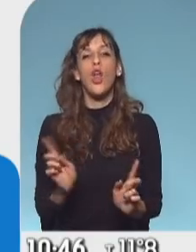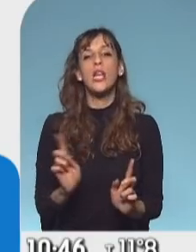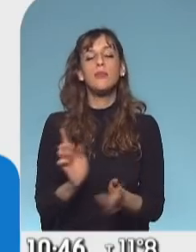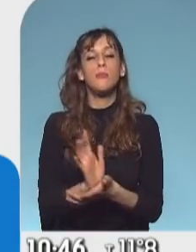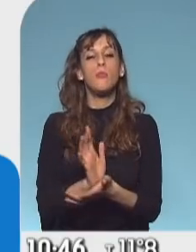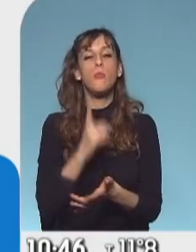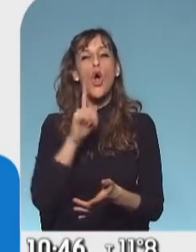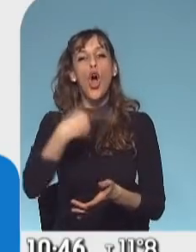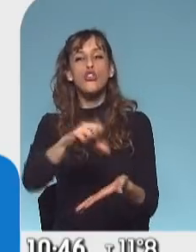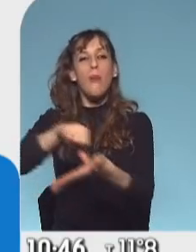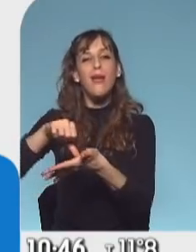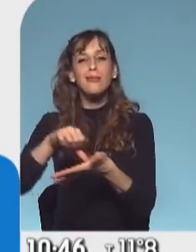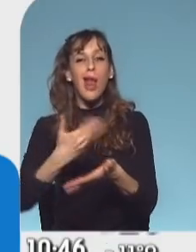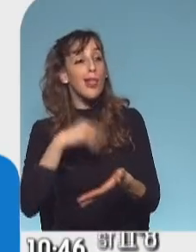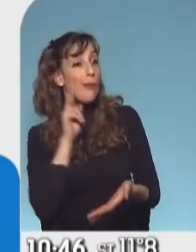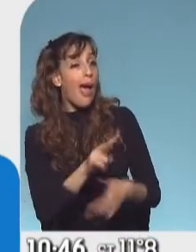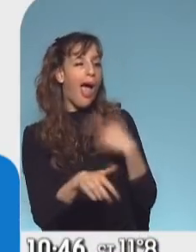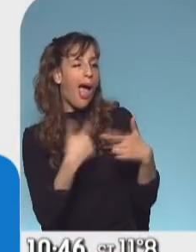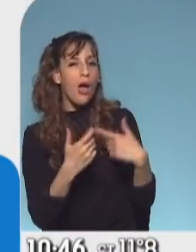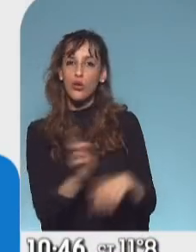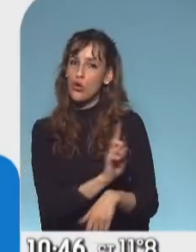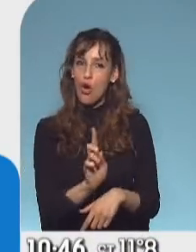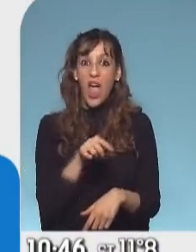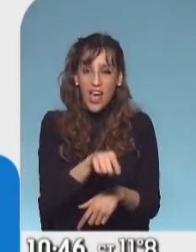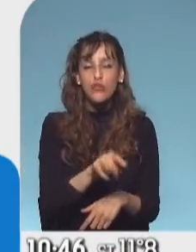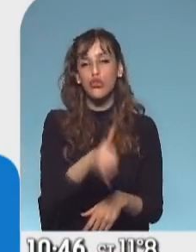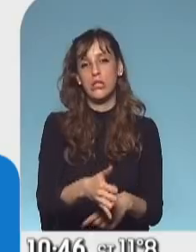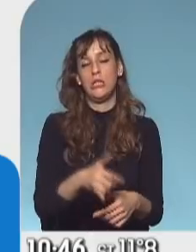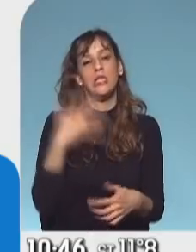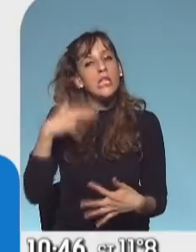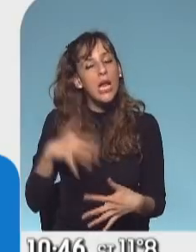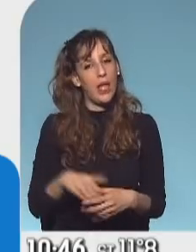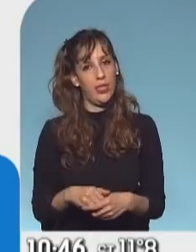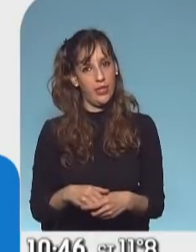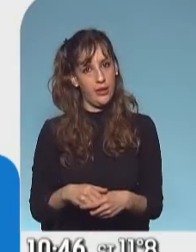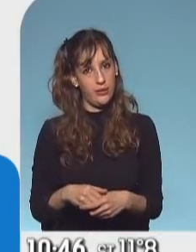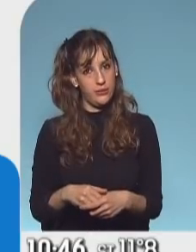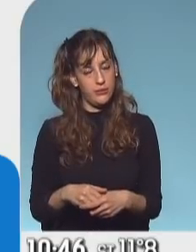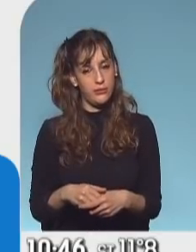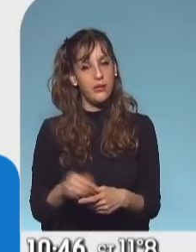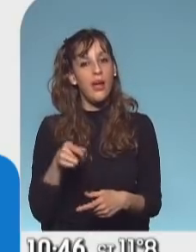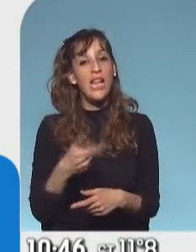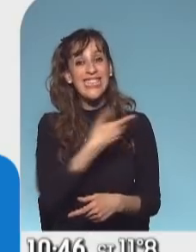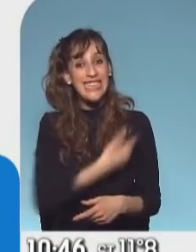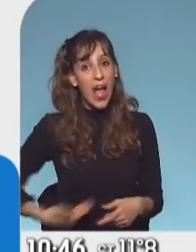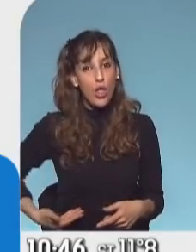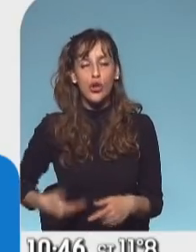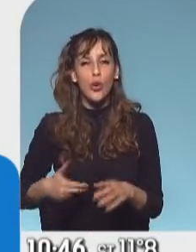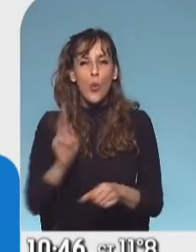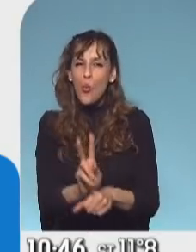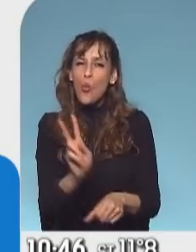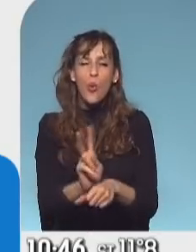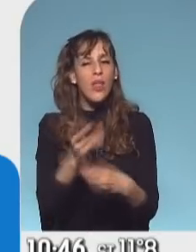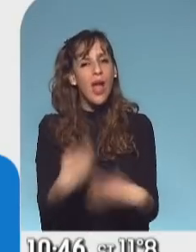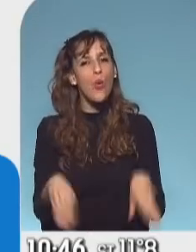los poderosos. Eso es un Estado inteligente. Es un Estado que preserve la igualdad, que